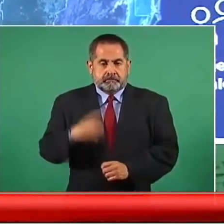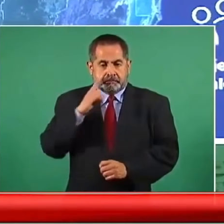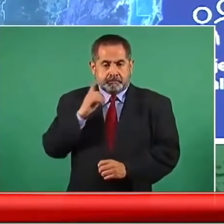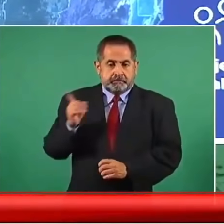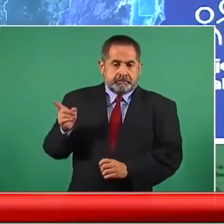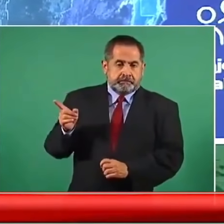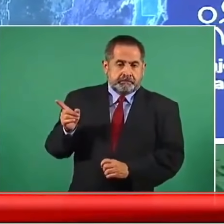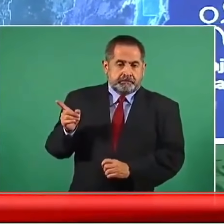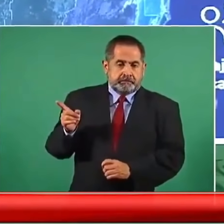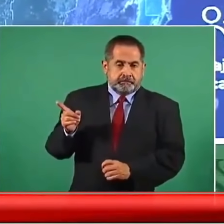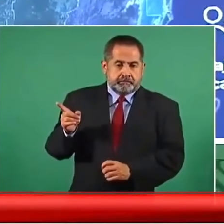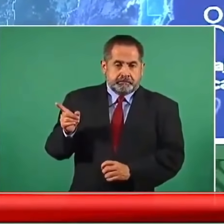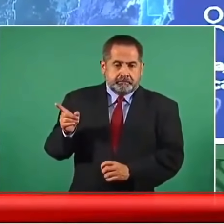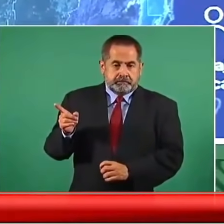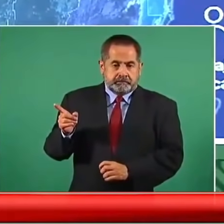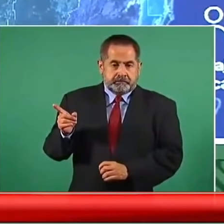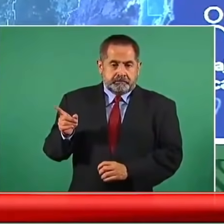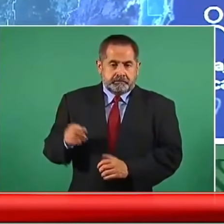es